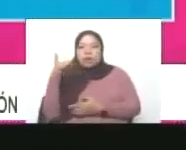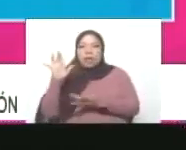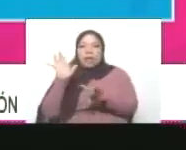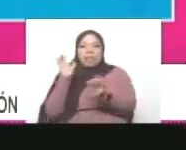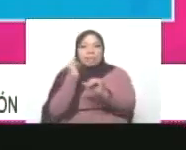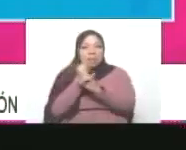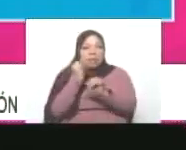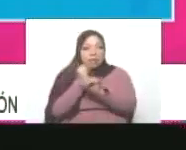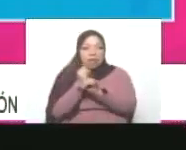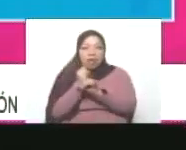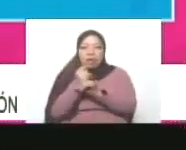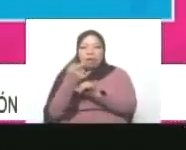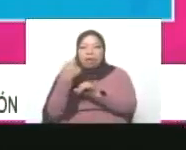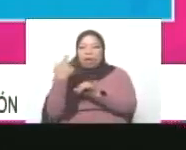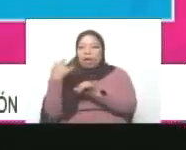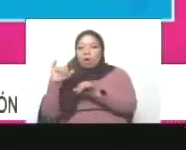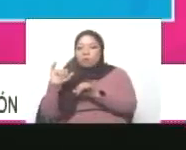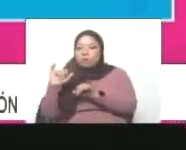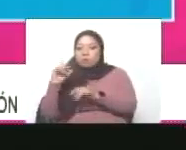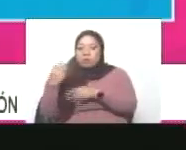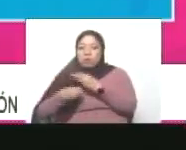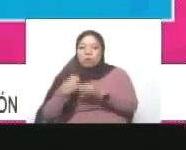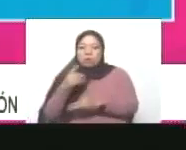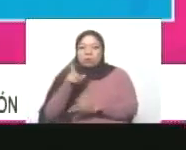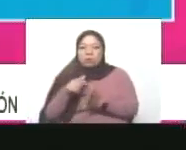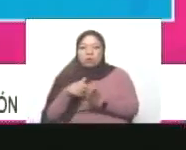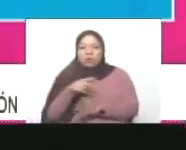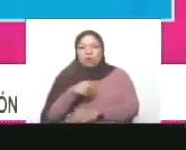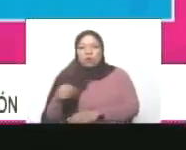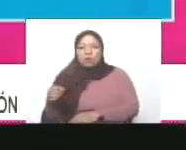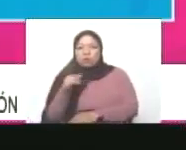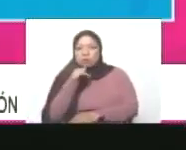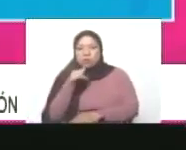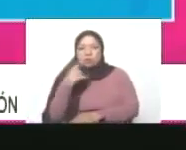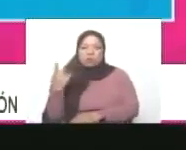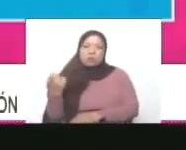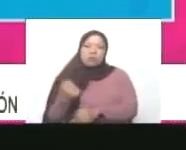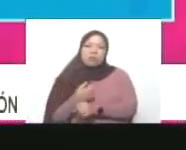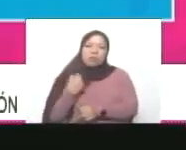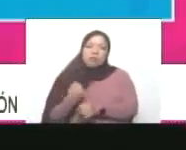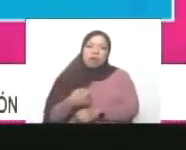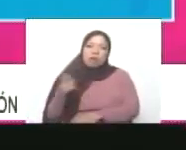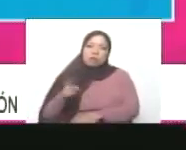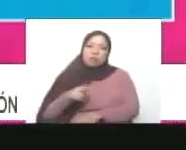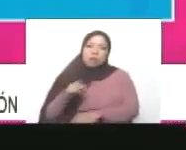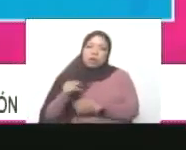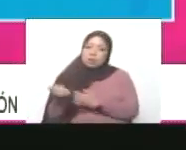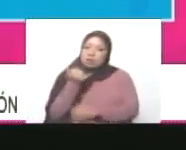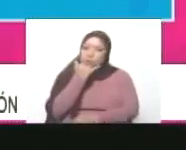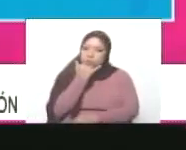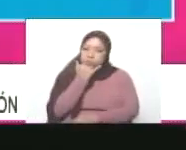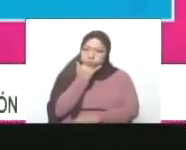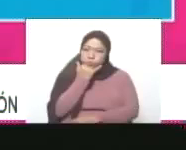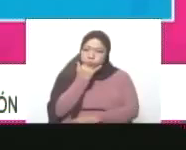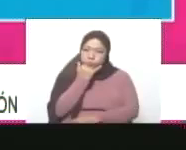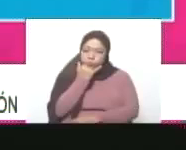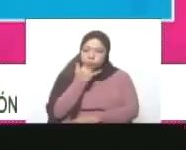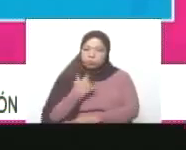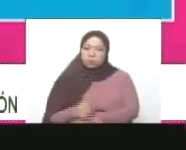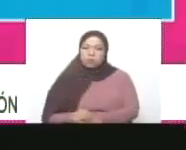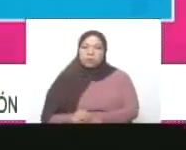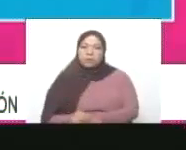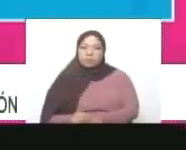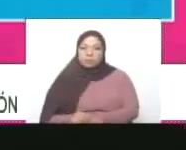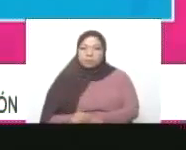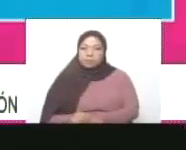en Venezuela funcione al 100% al pelo, sin falla, más nunca falla. Vamos a buscar una solución en